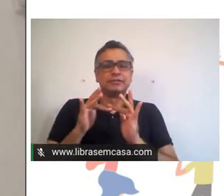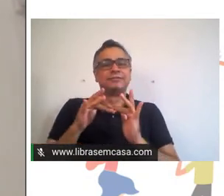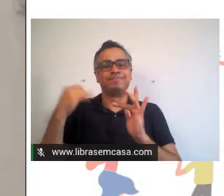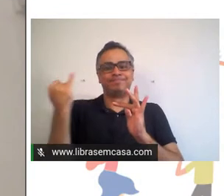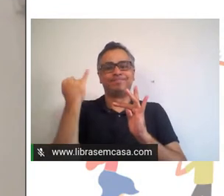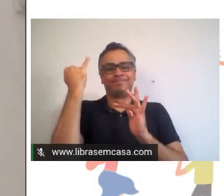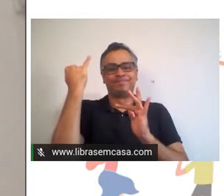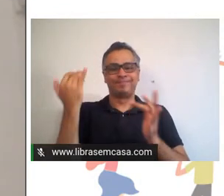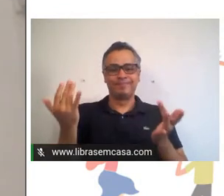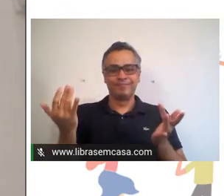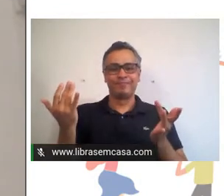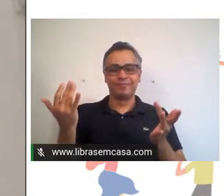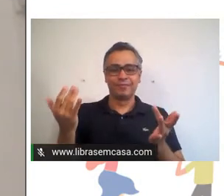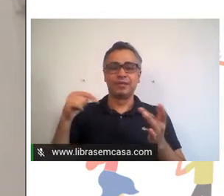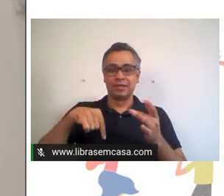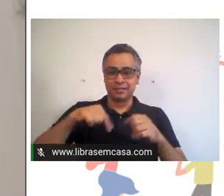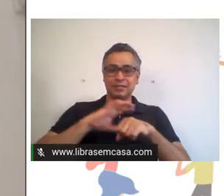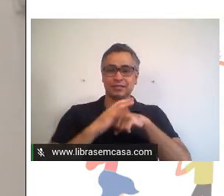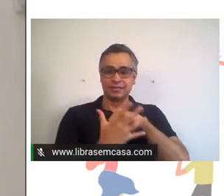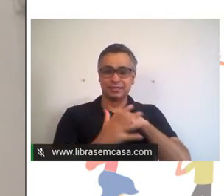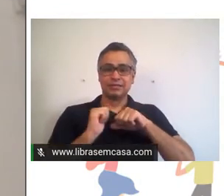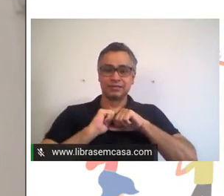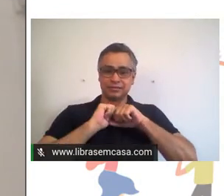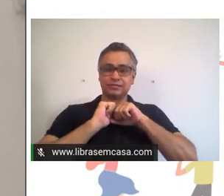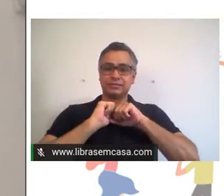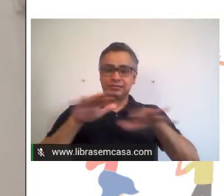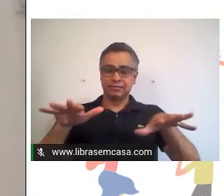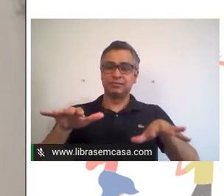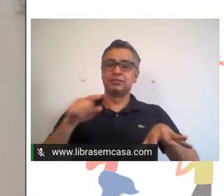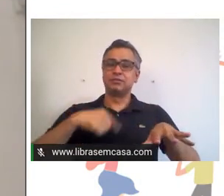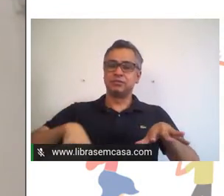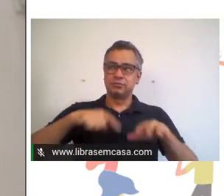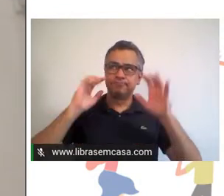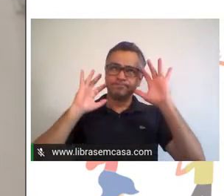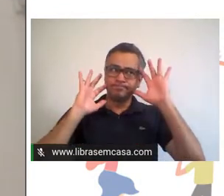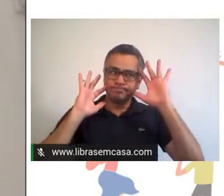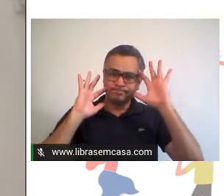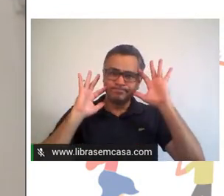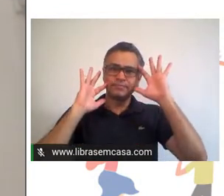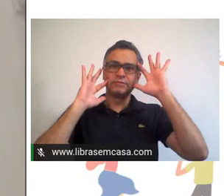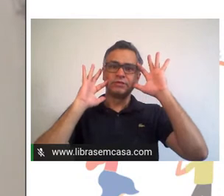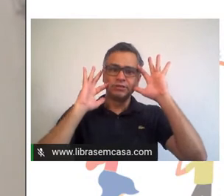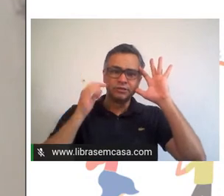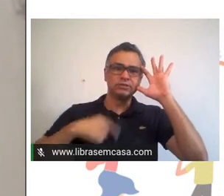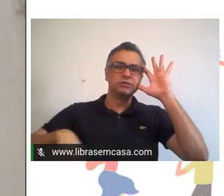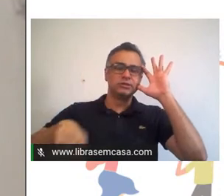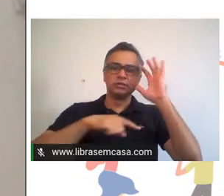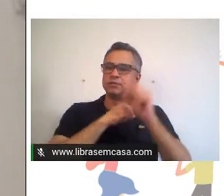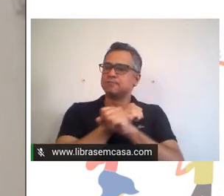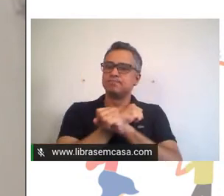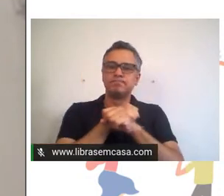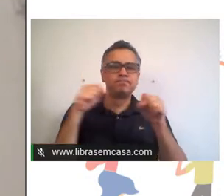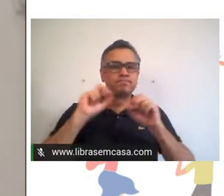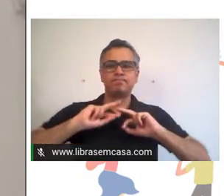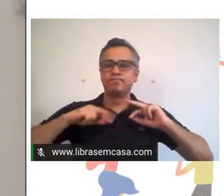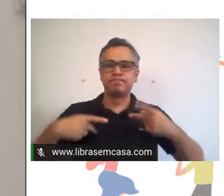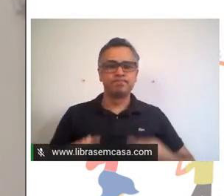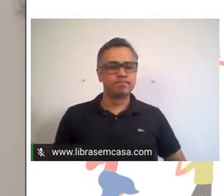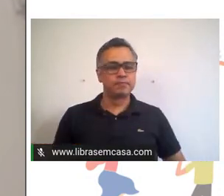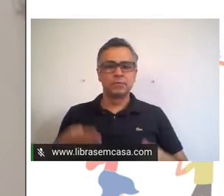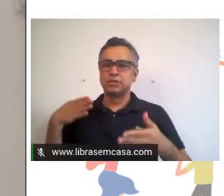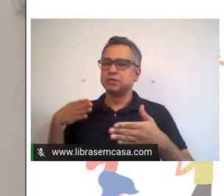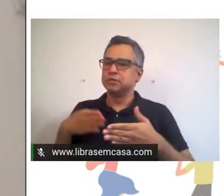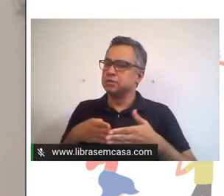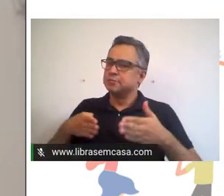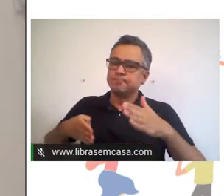creo que esta pandemia nos sirve también para ver que nos fuimos demasiado lejos, ¿no? Y que esto nos puede